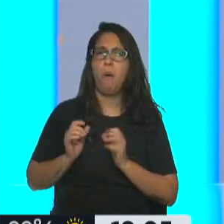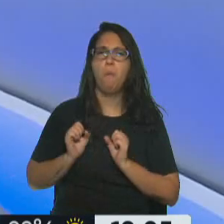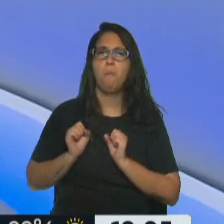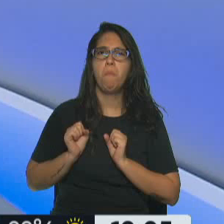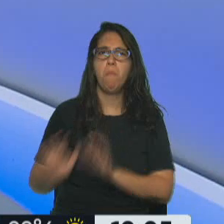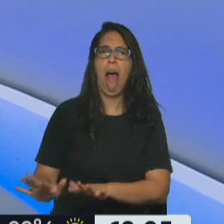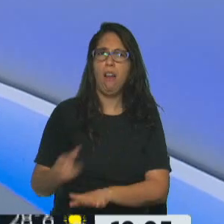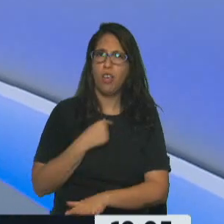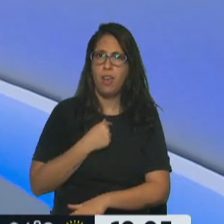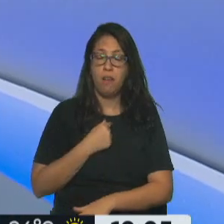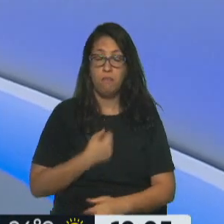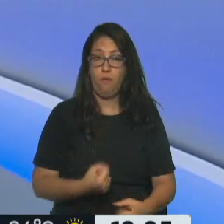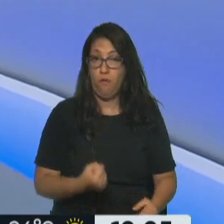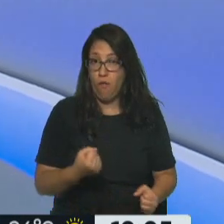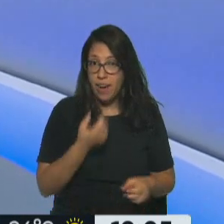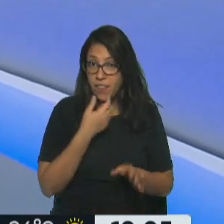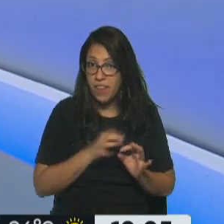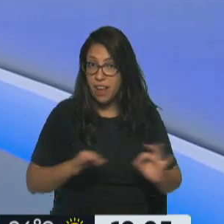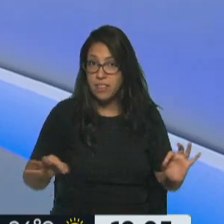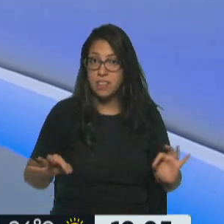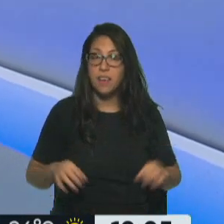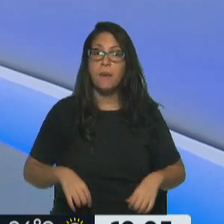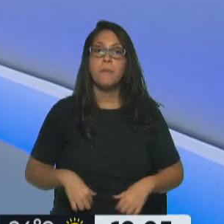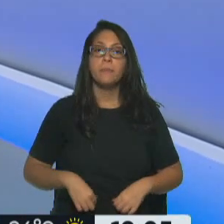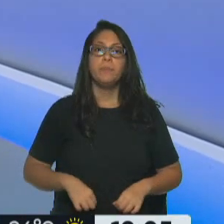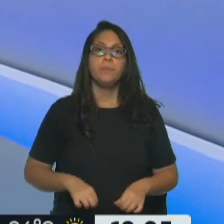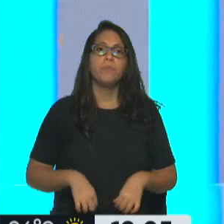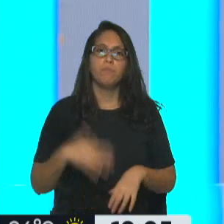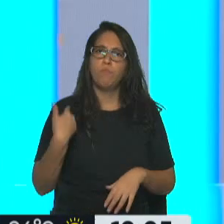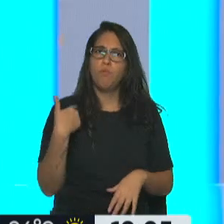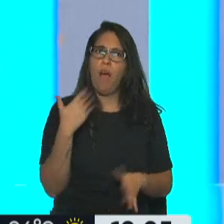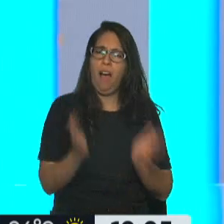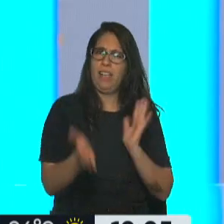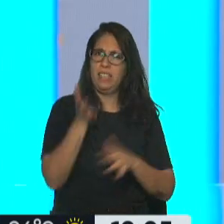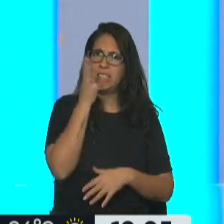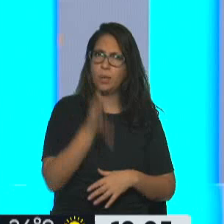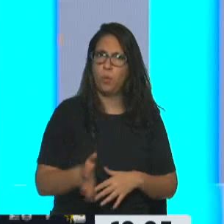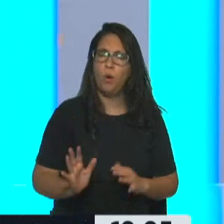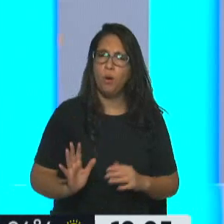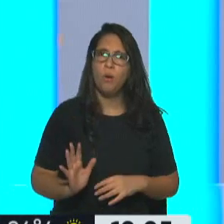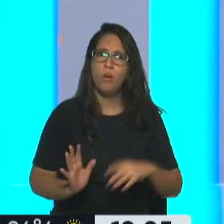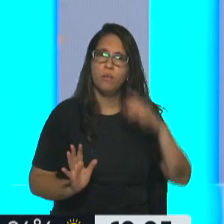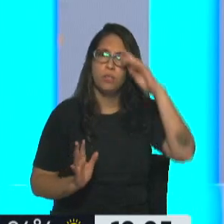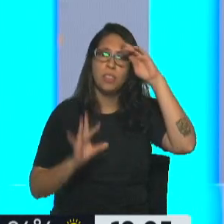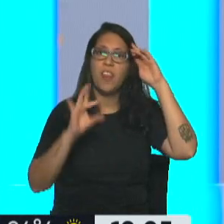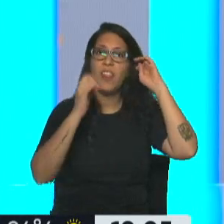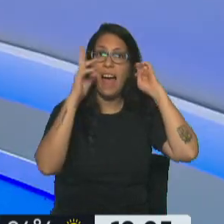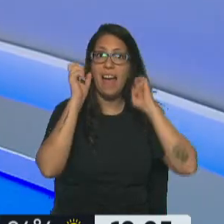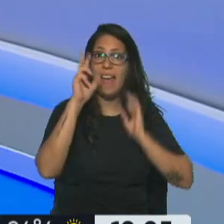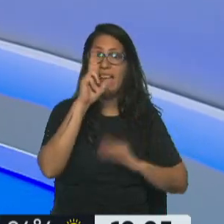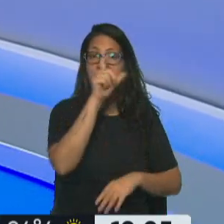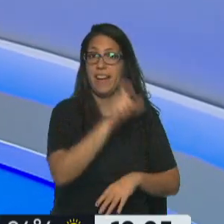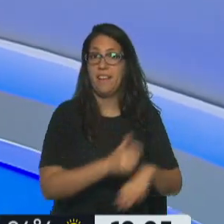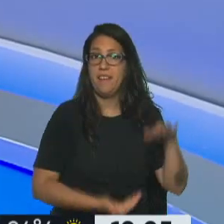Bueno ahí sí muy muy muy contundente mu muy agresivo entonces bueno Héctor da fue el que